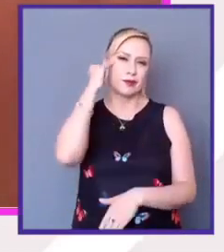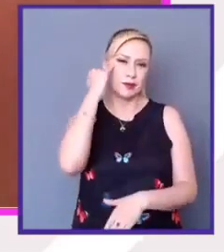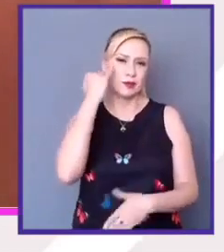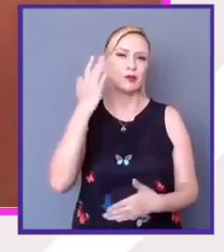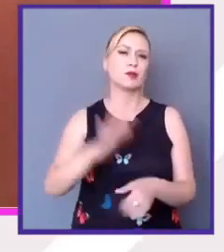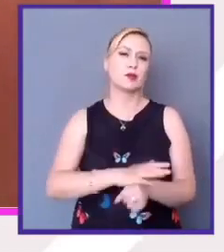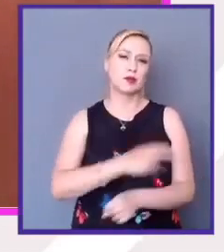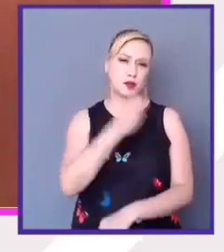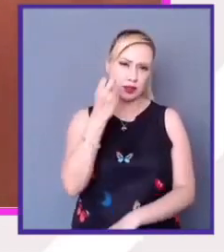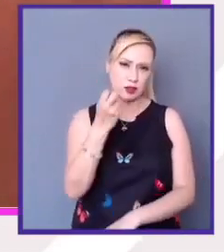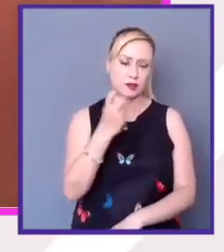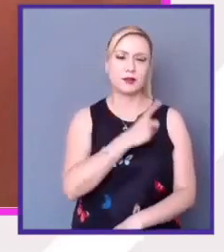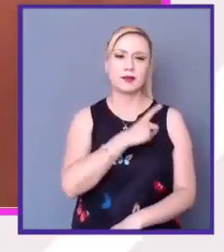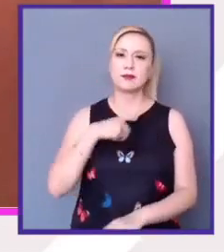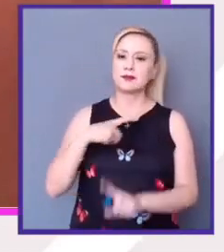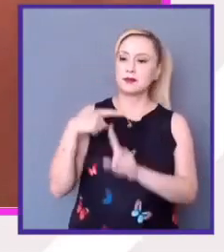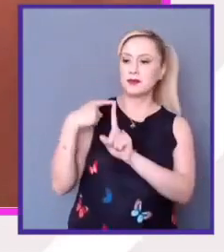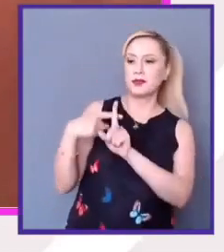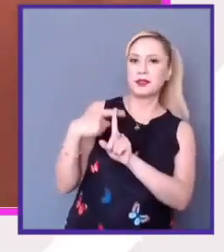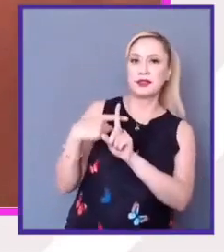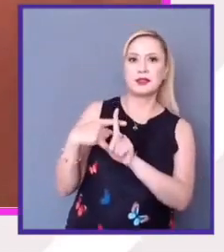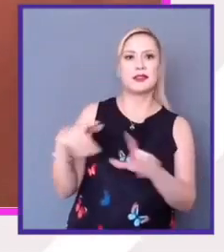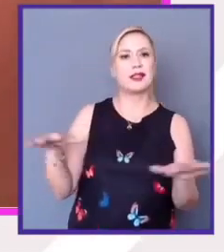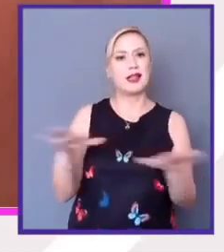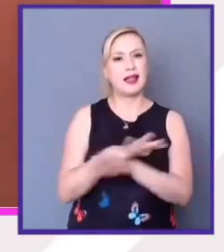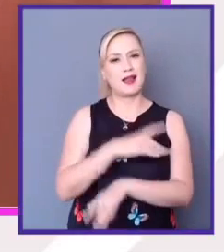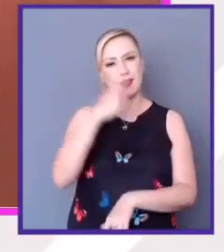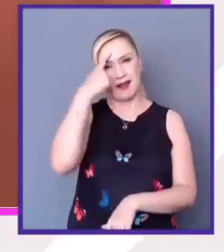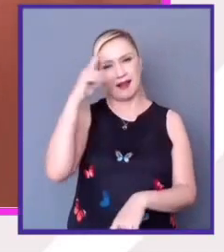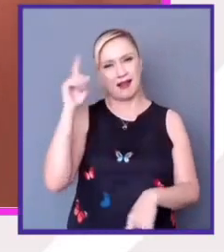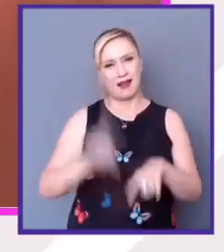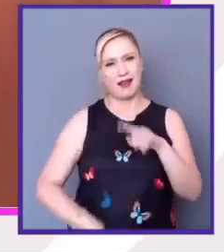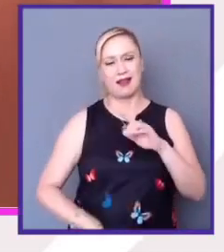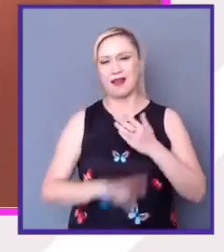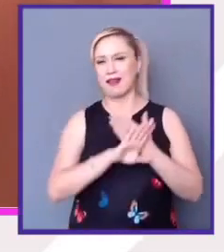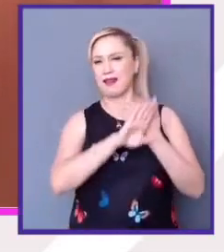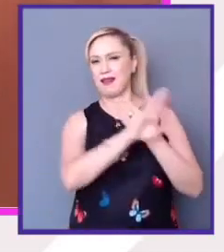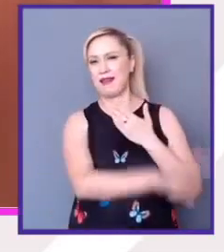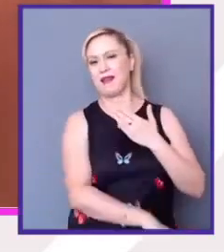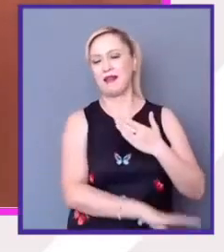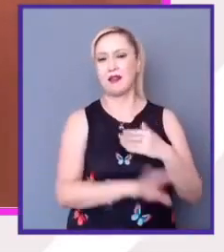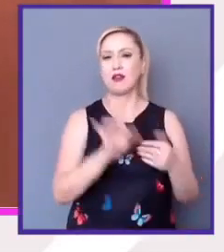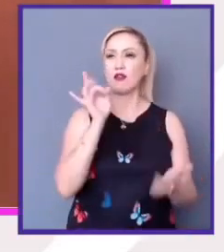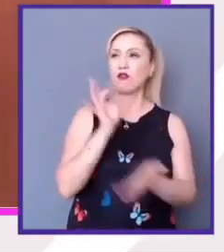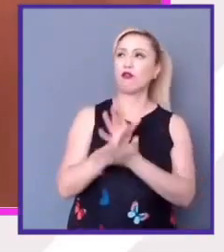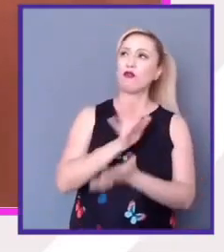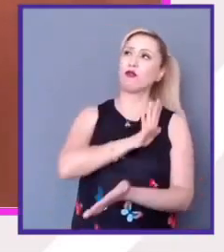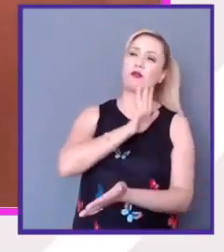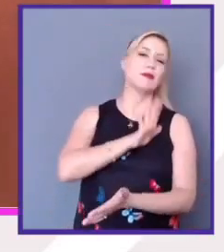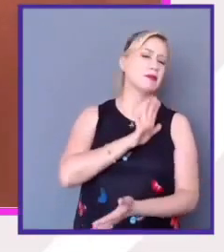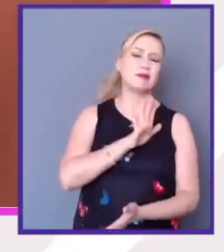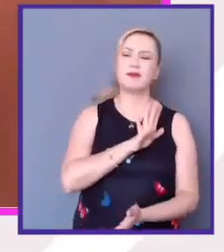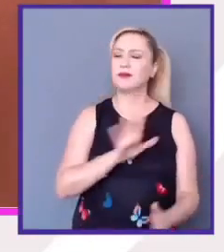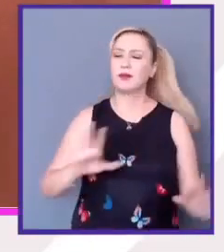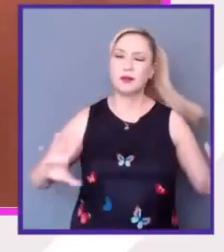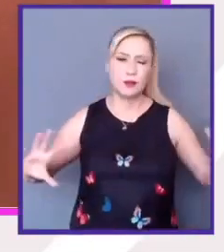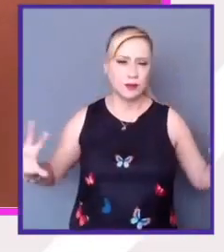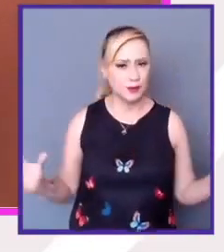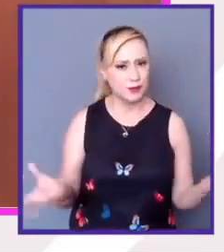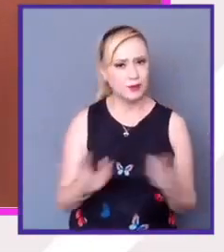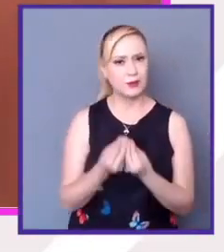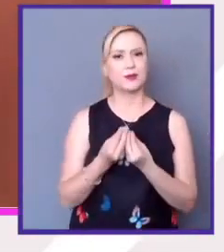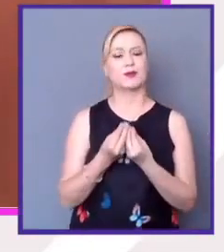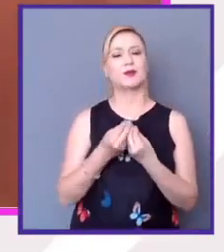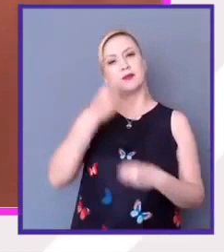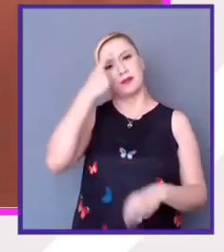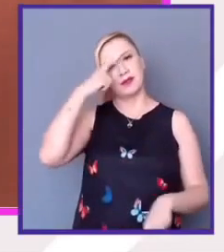acción afirmativa eficiente con una perspectiva antirracista lo que hará es que combatir pues esa